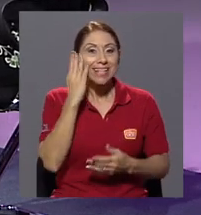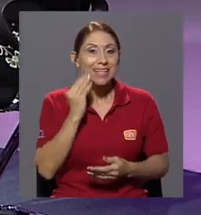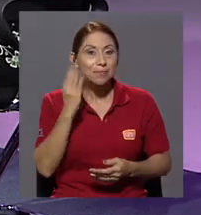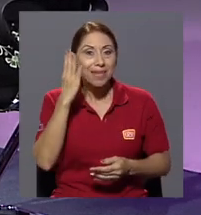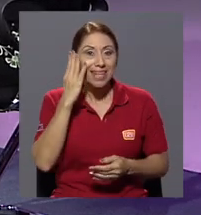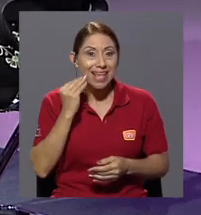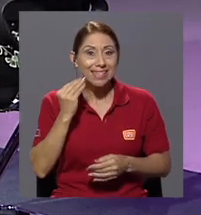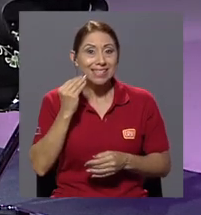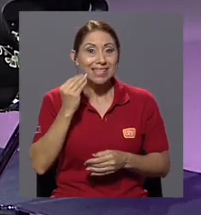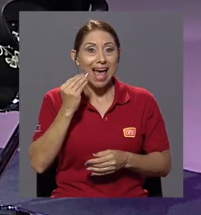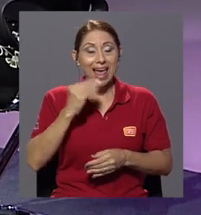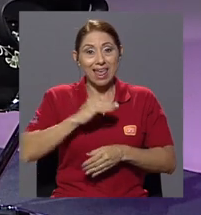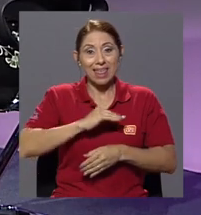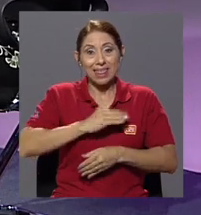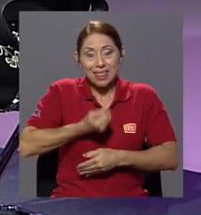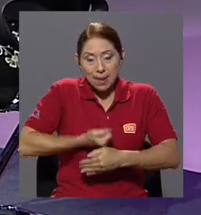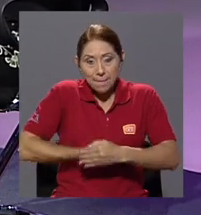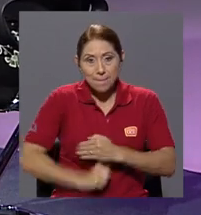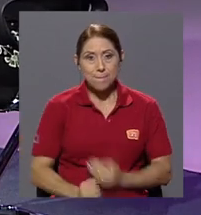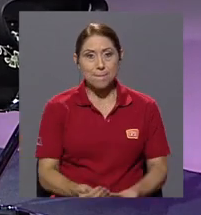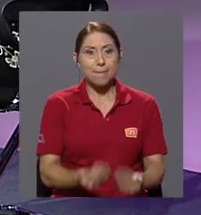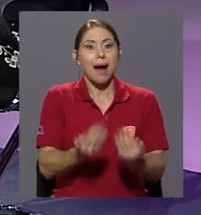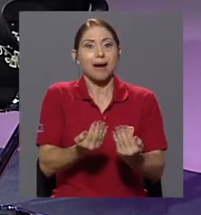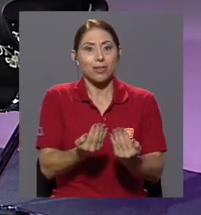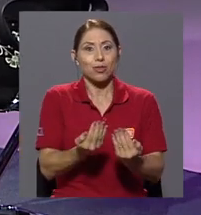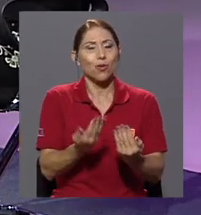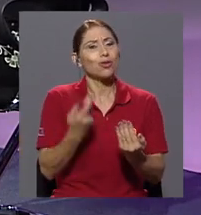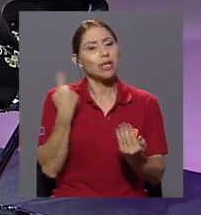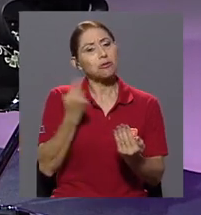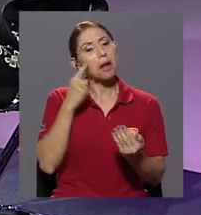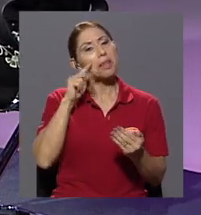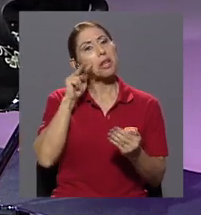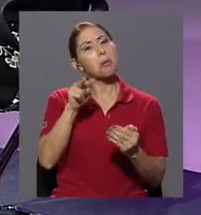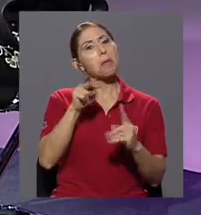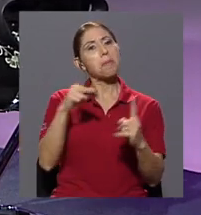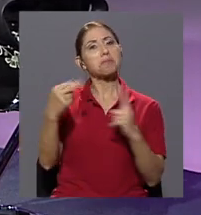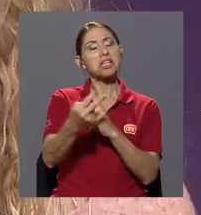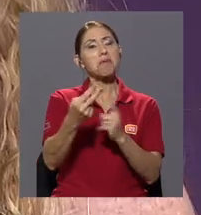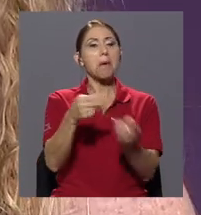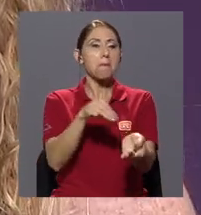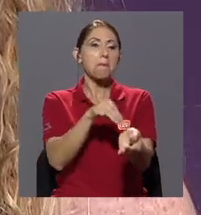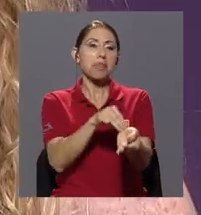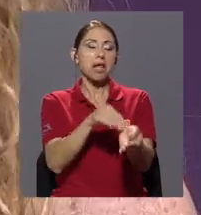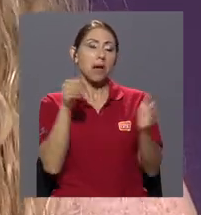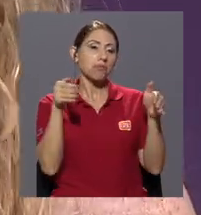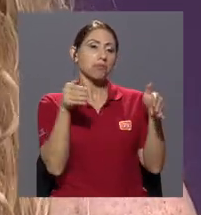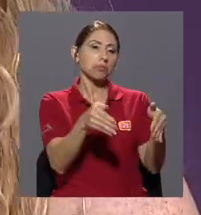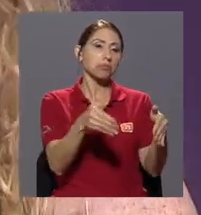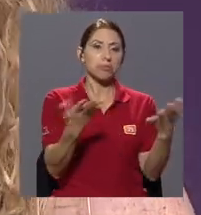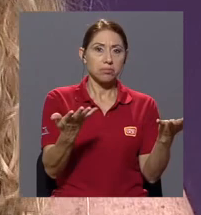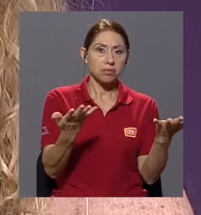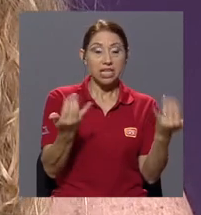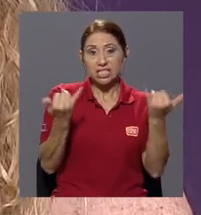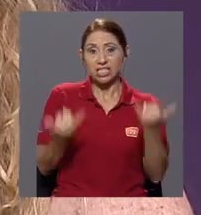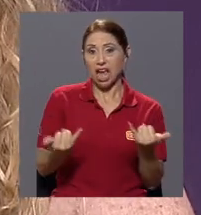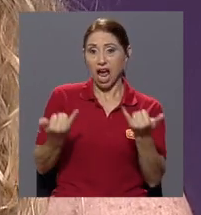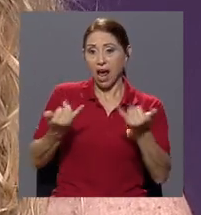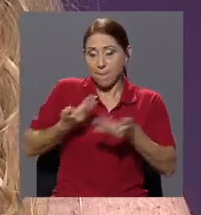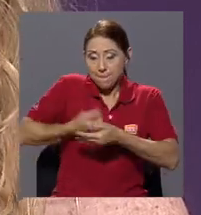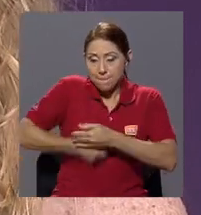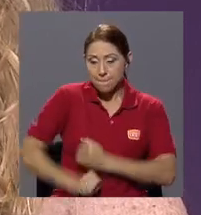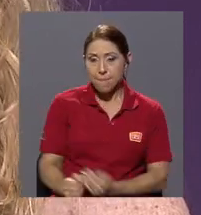experiencia de parto a un extremo medicalizado radial ya al parto no era